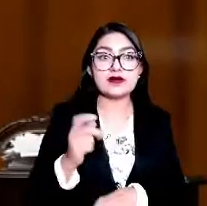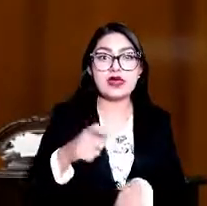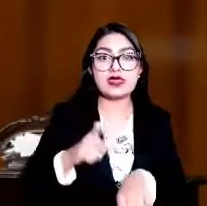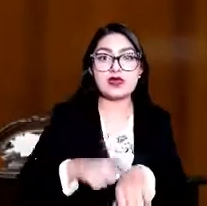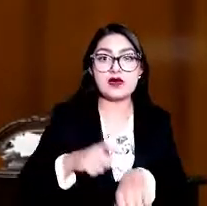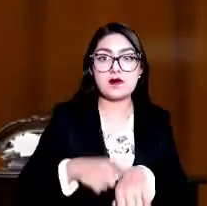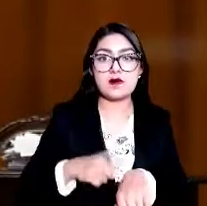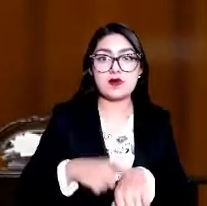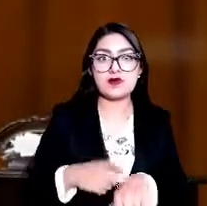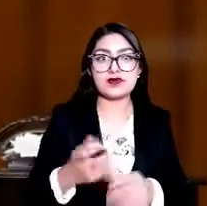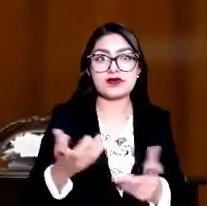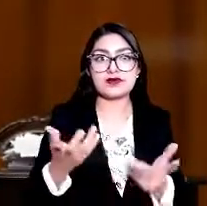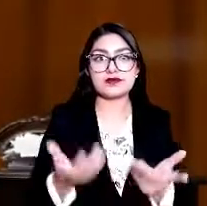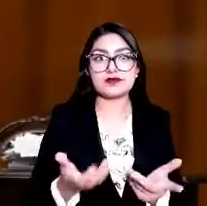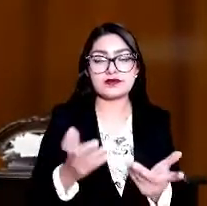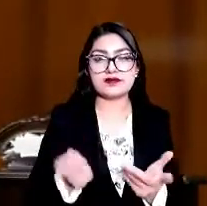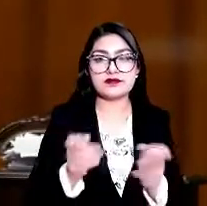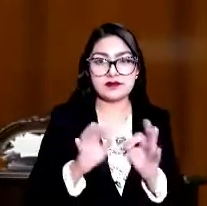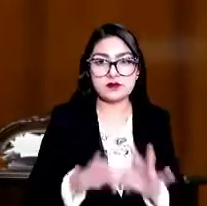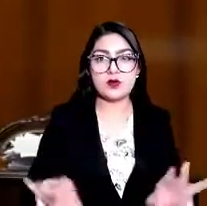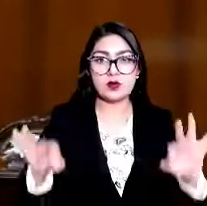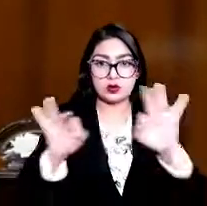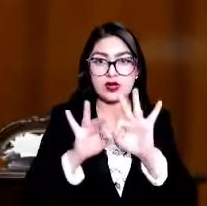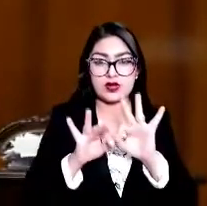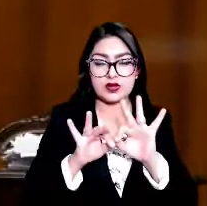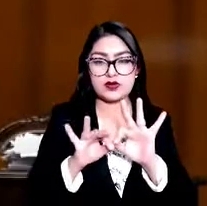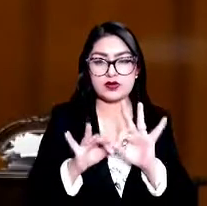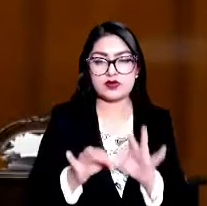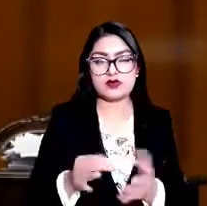tiempos significativos en su